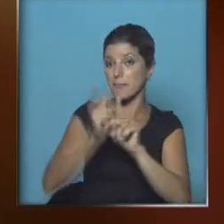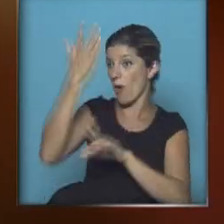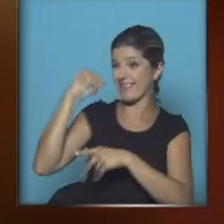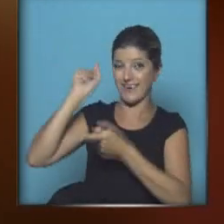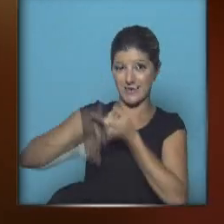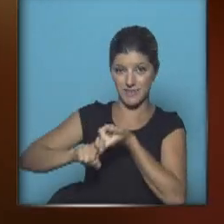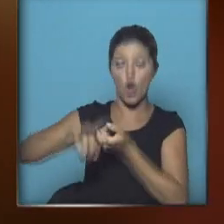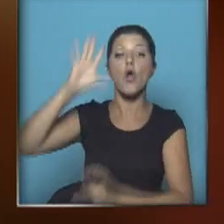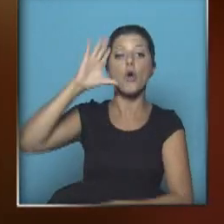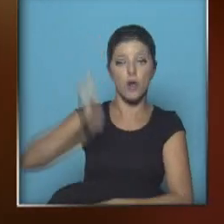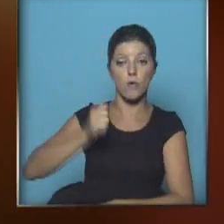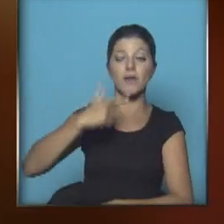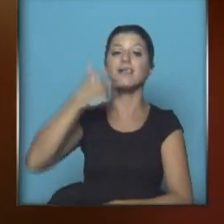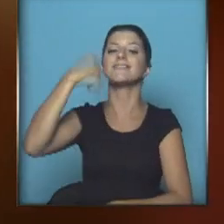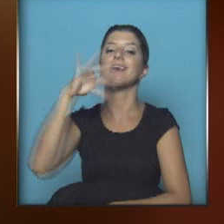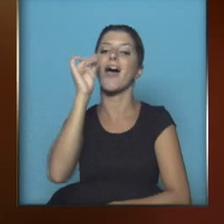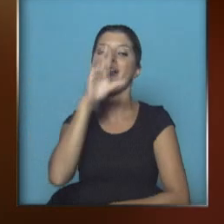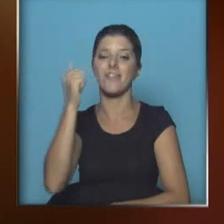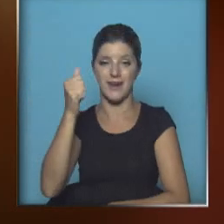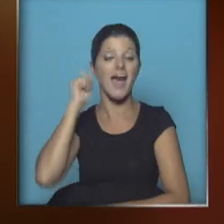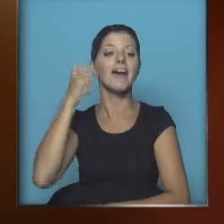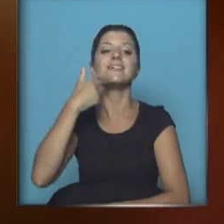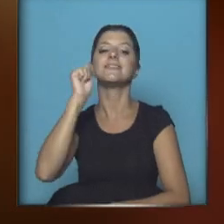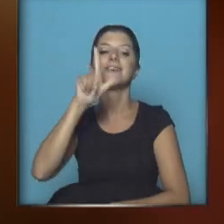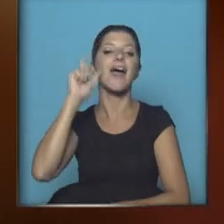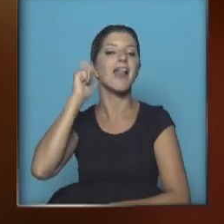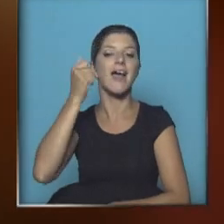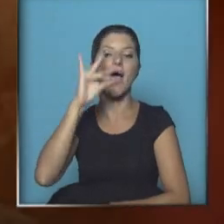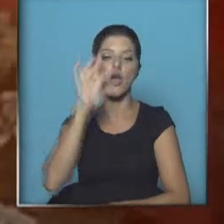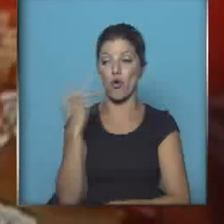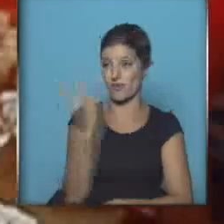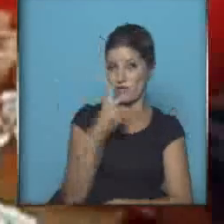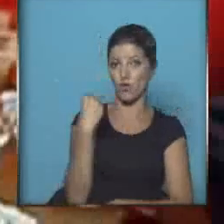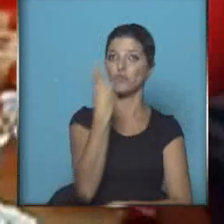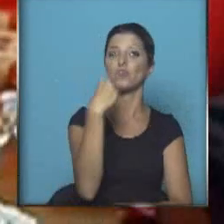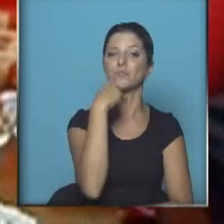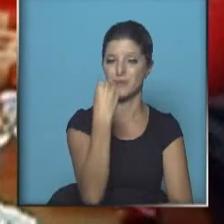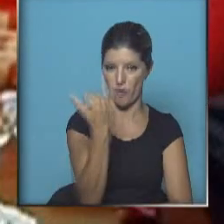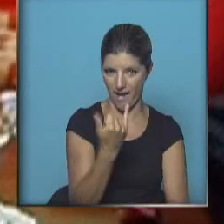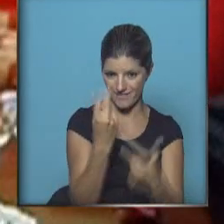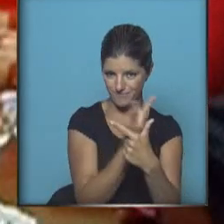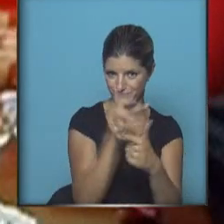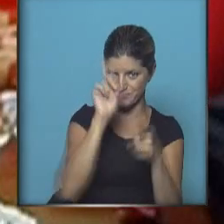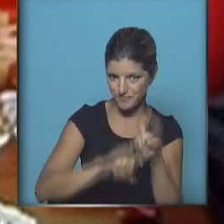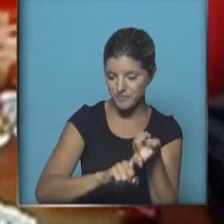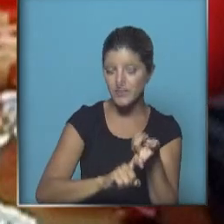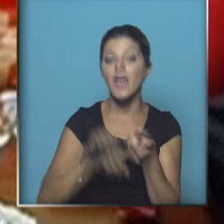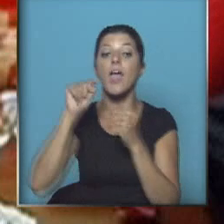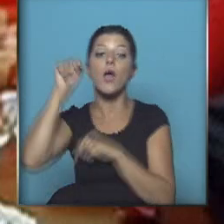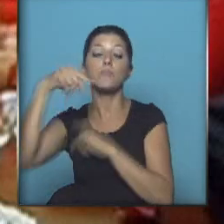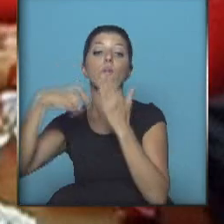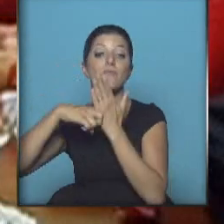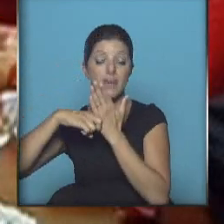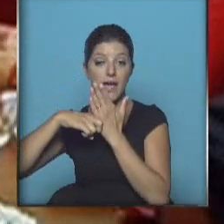con la jueza federal Sandra Arroyo Salgado, con quien tuvo dos hijas. Paralelamente a su actividad como fiscal,